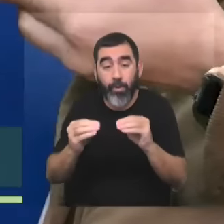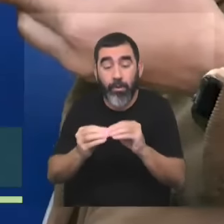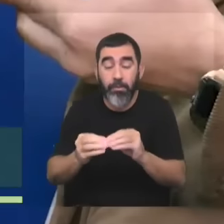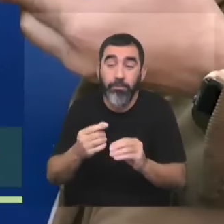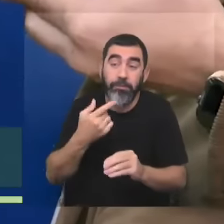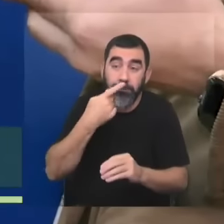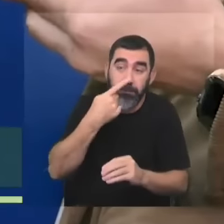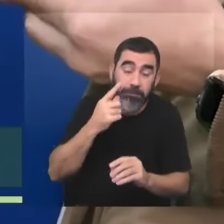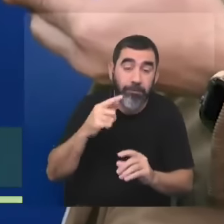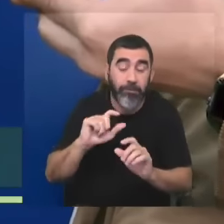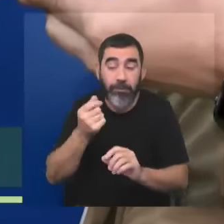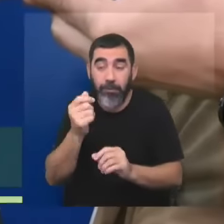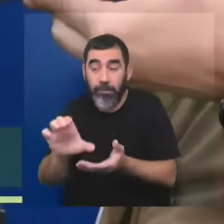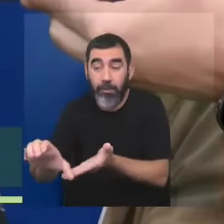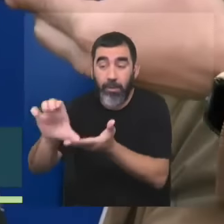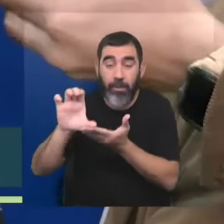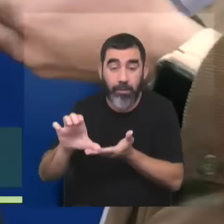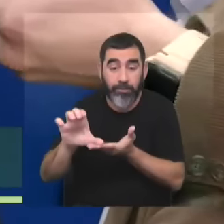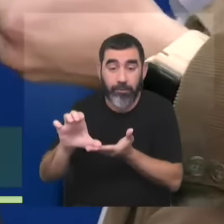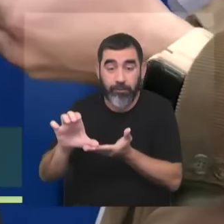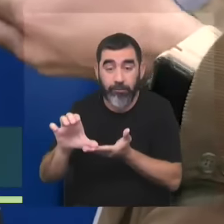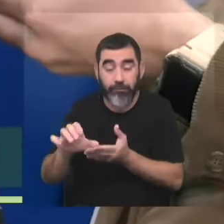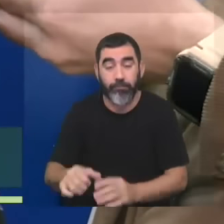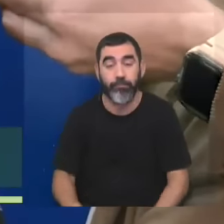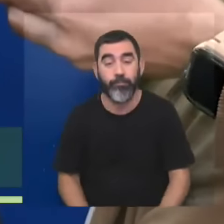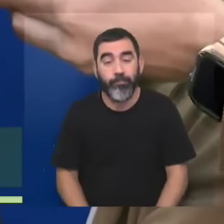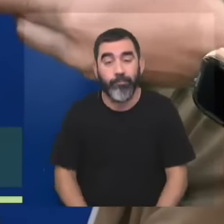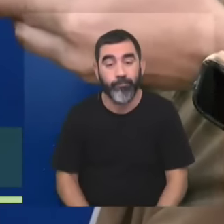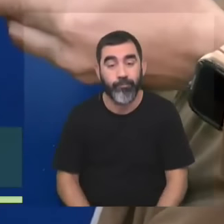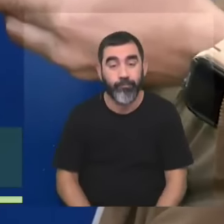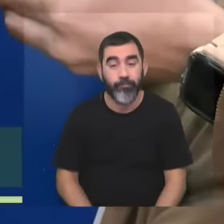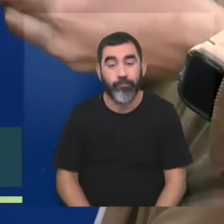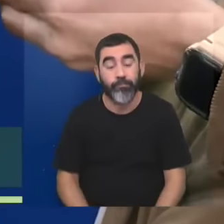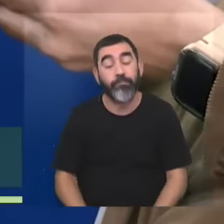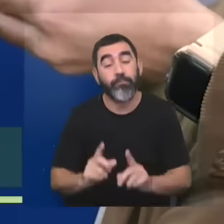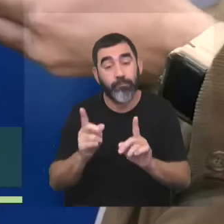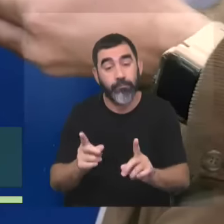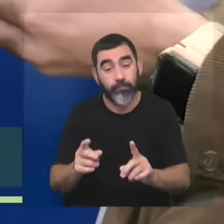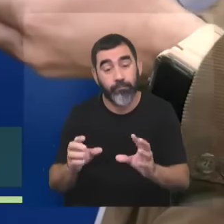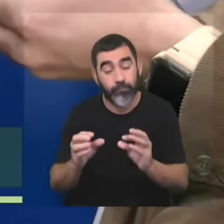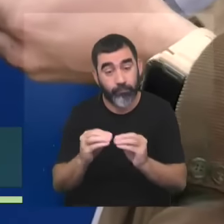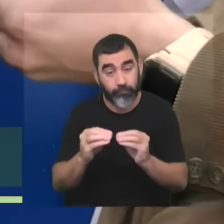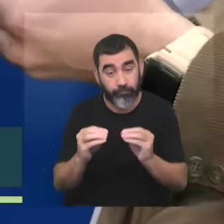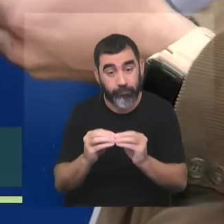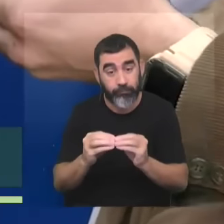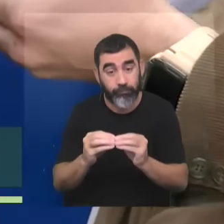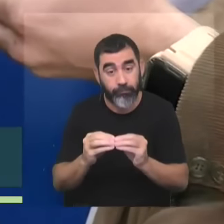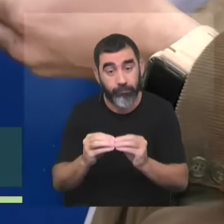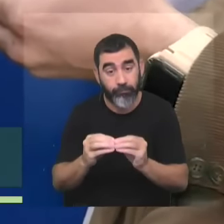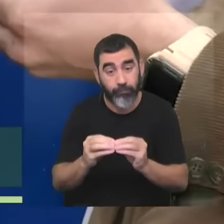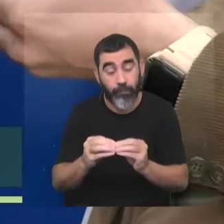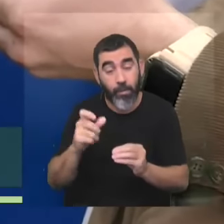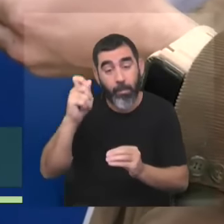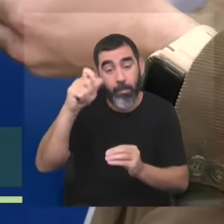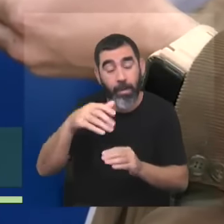que le sirve la suma que ofrece la empresa se puede acoger a ese beneficio también hay compañeros que ingresarán en un